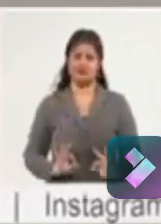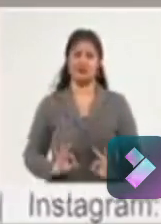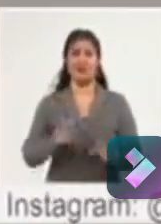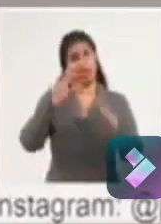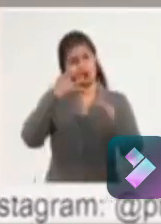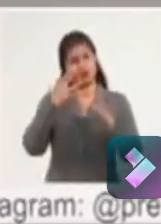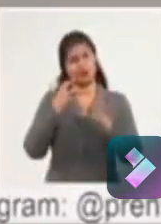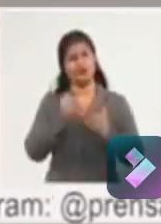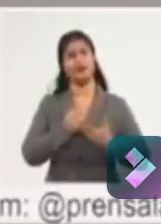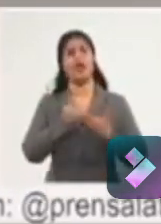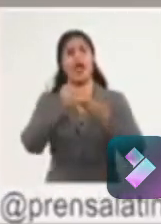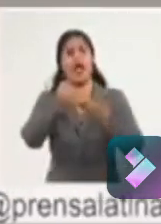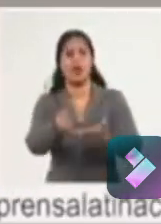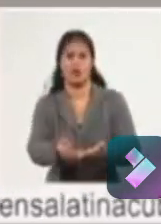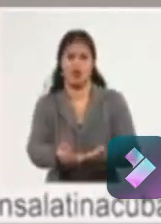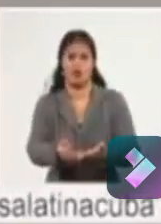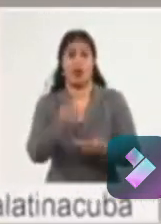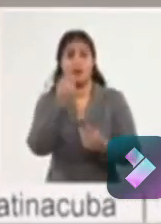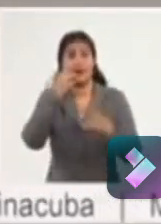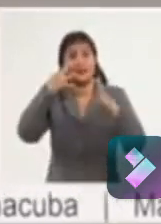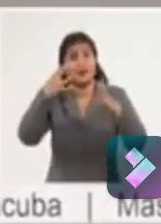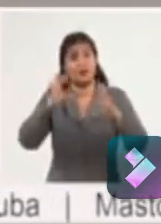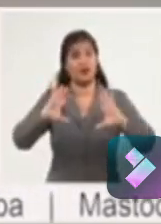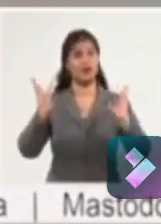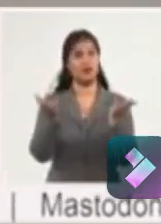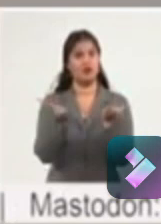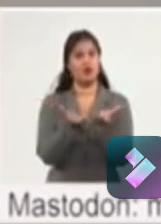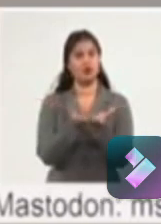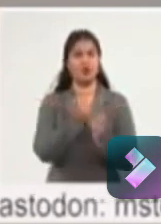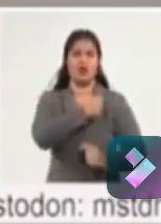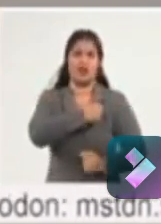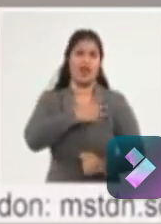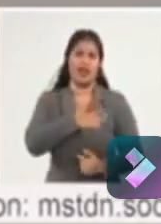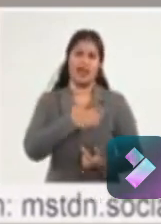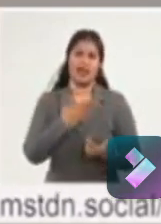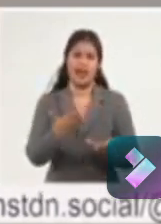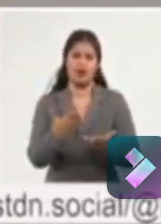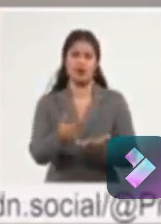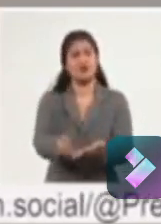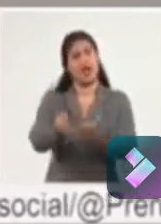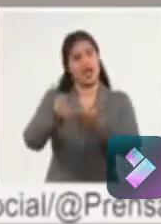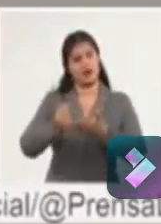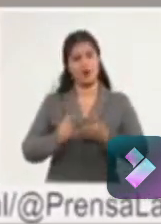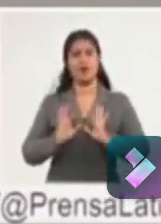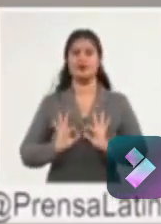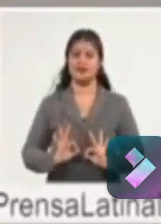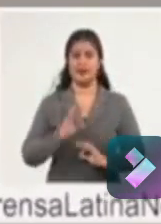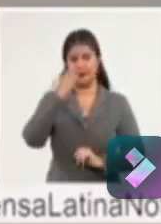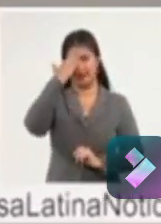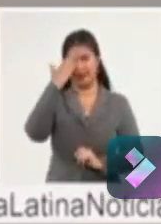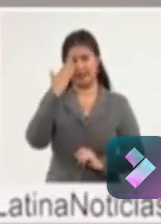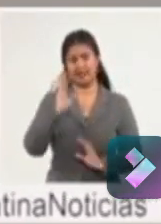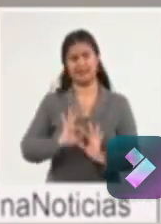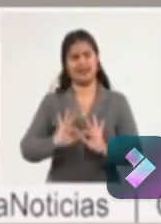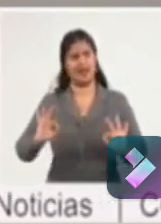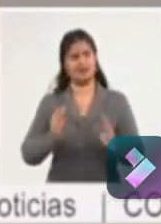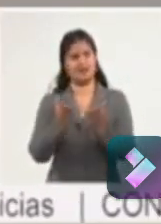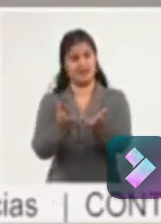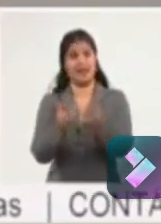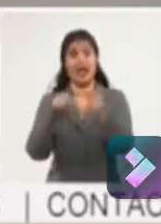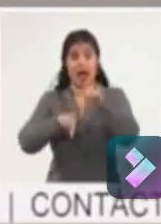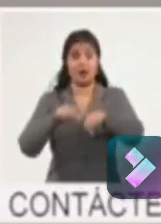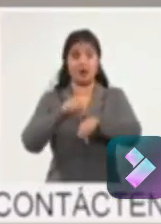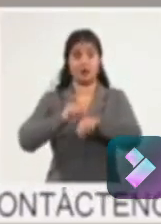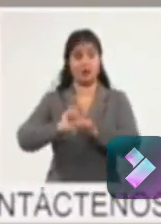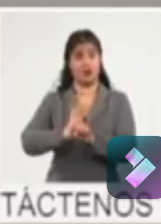importante. Lo más importante es el amor que le dan a Cuba y el apoyo que le dan a Cuba. Y ahora cuando nosotros en estos tiempos